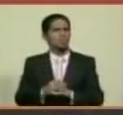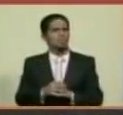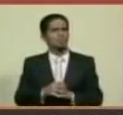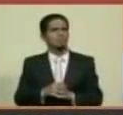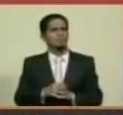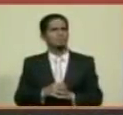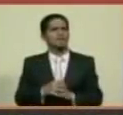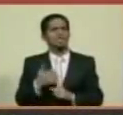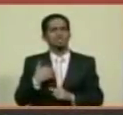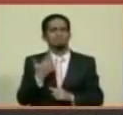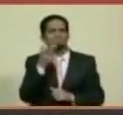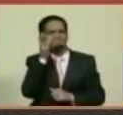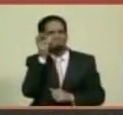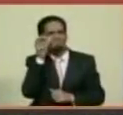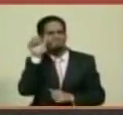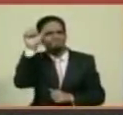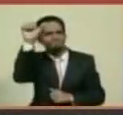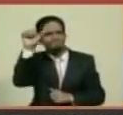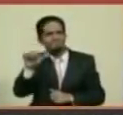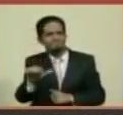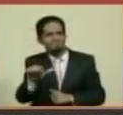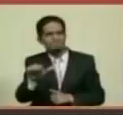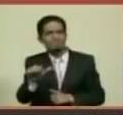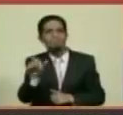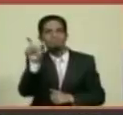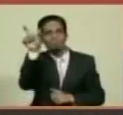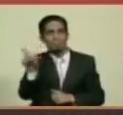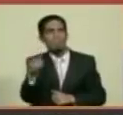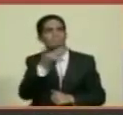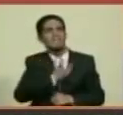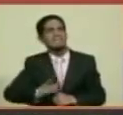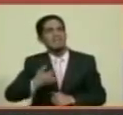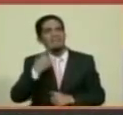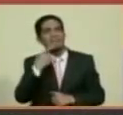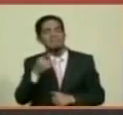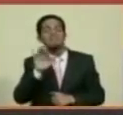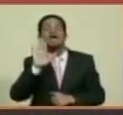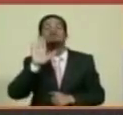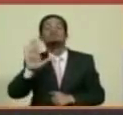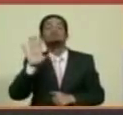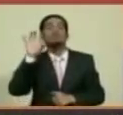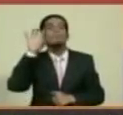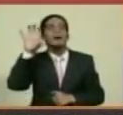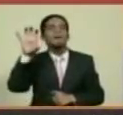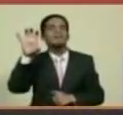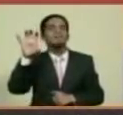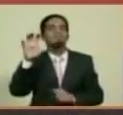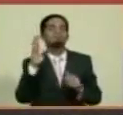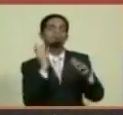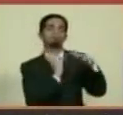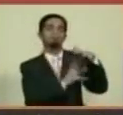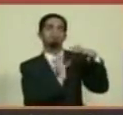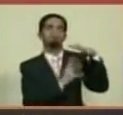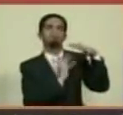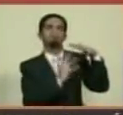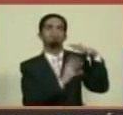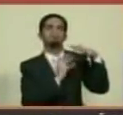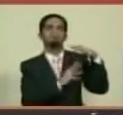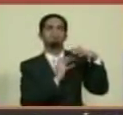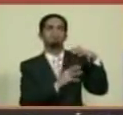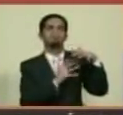Yo escuché a un presidente decir que a su país ingresaban diariamente, me refiero a